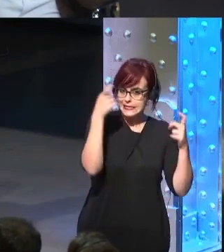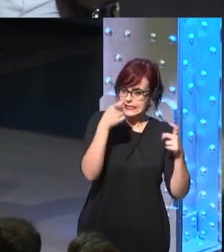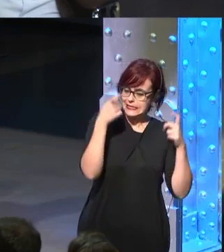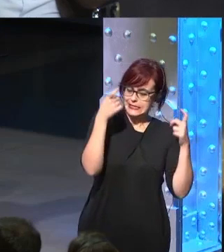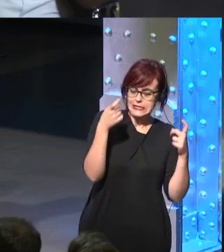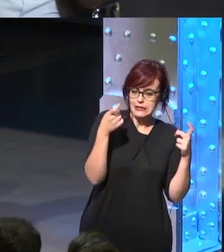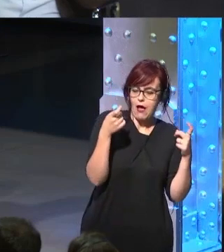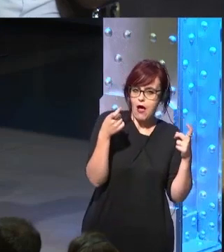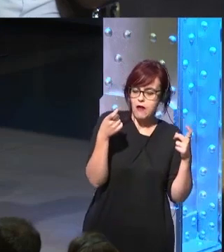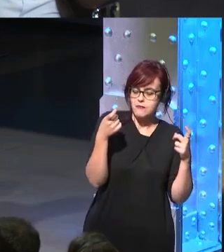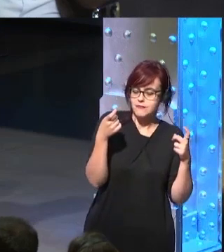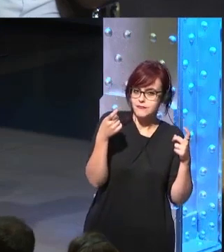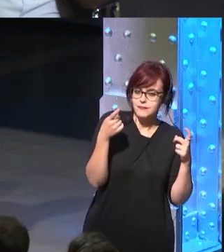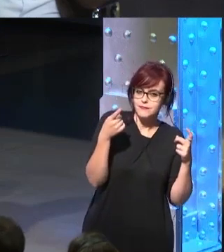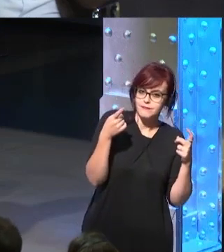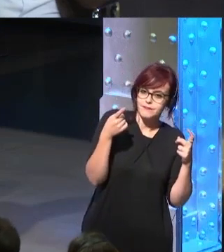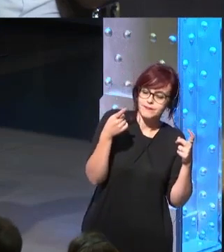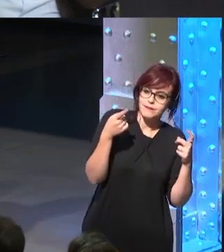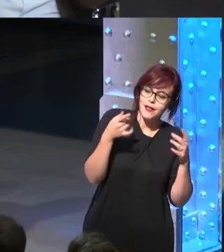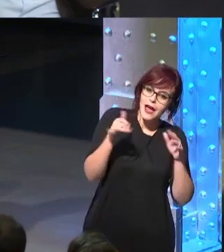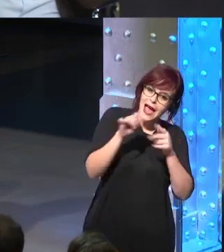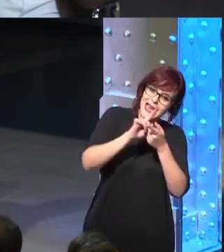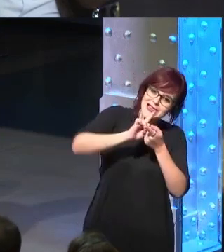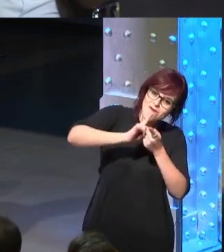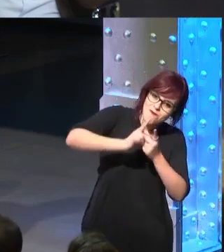¿Cómo podríamos configurar